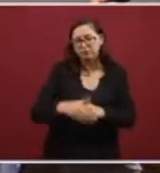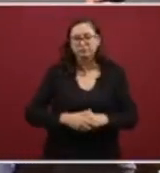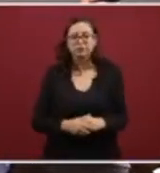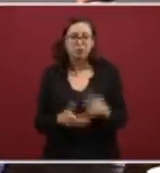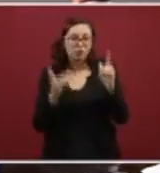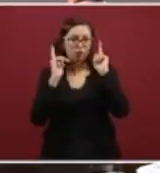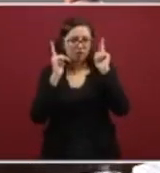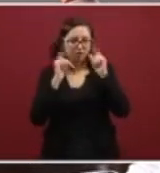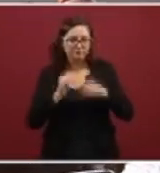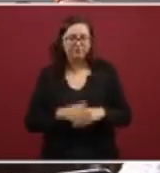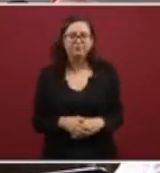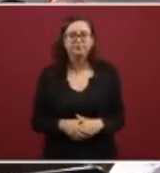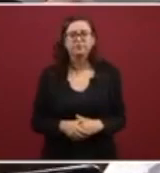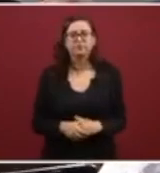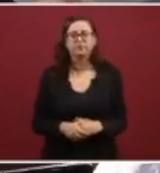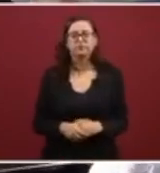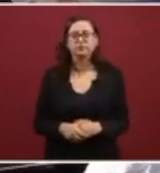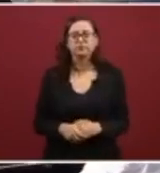¿Sí?